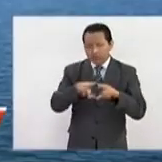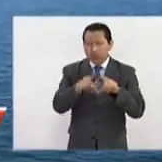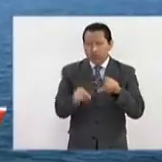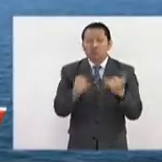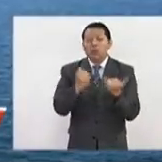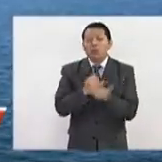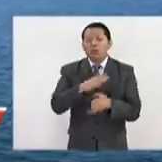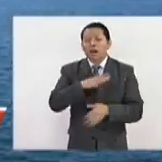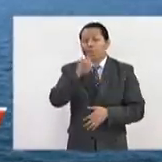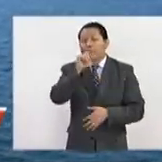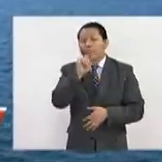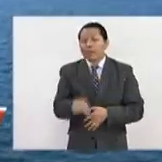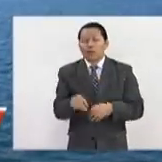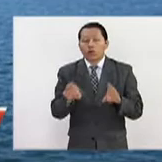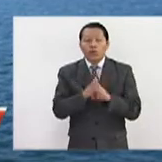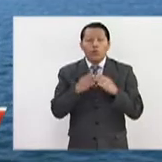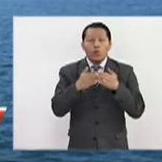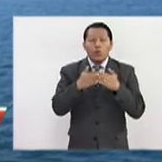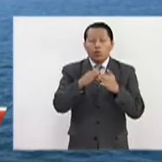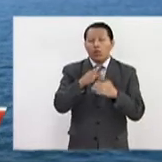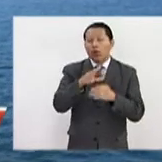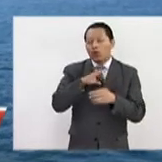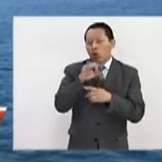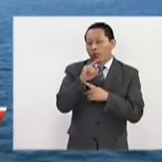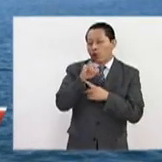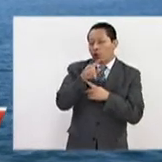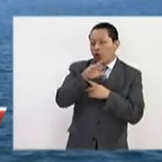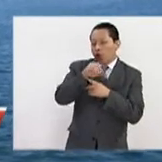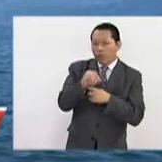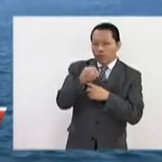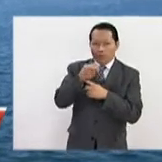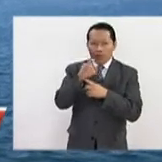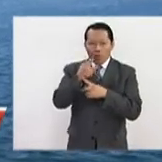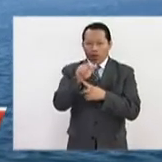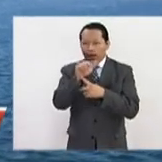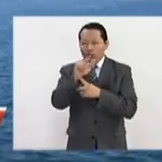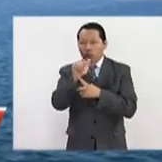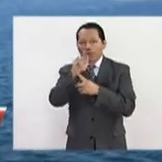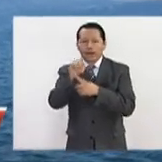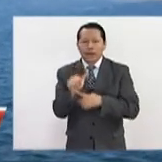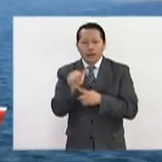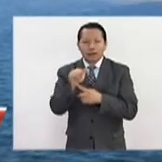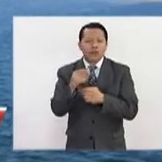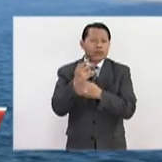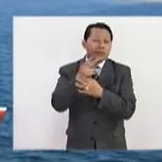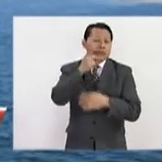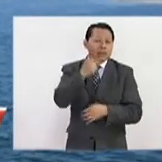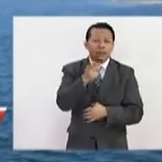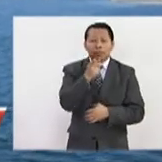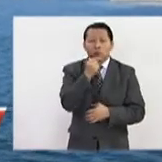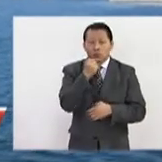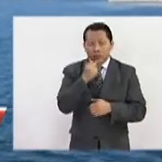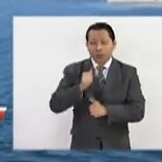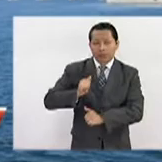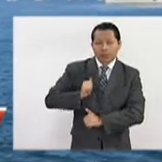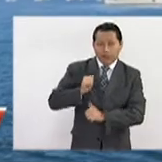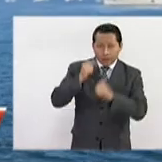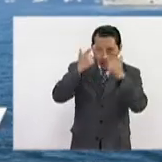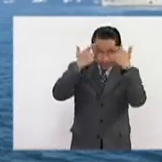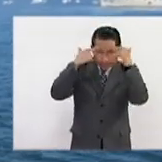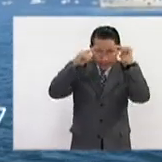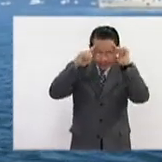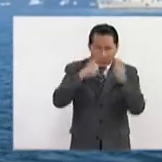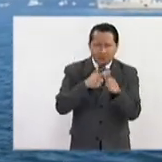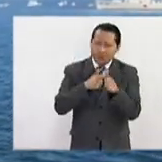del vertimiento del buque Comodoro Manuel Azueta. Ahí dijo que las policías militar y naval seguirán